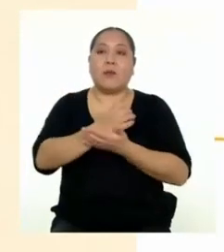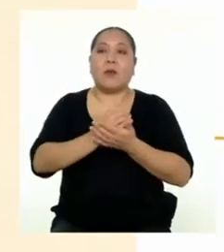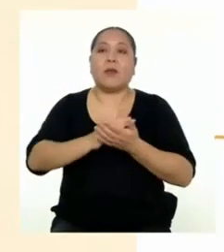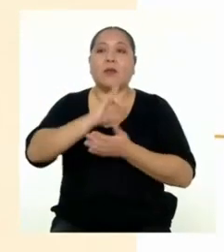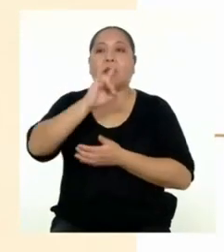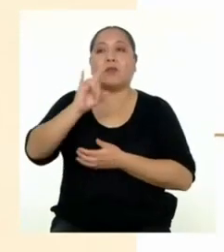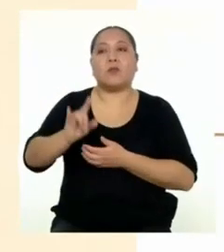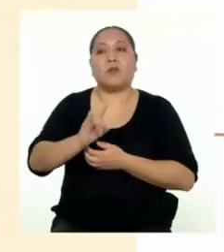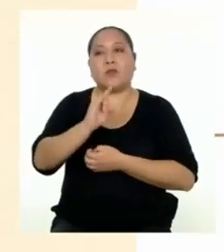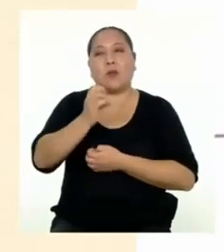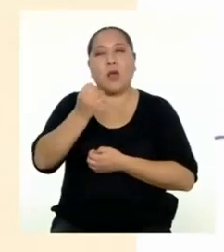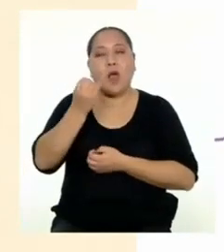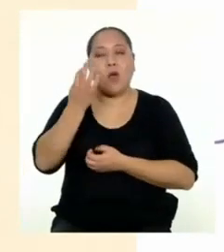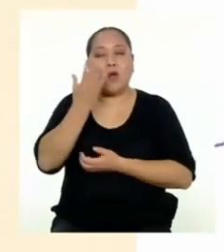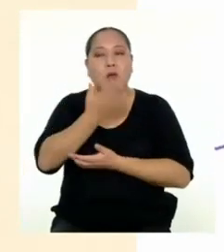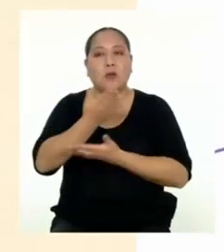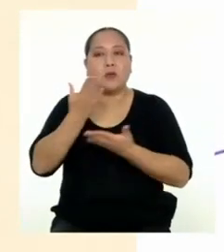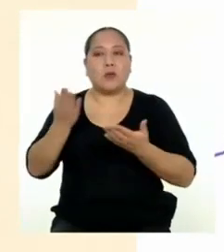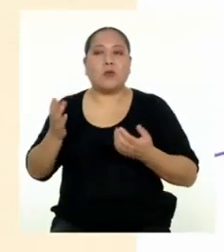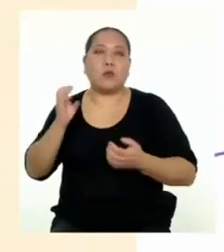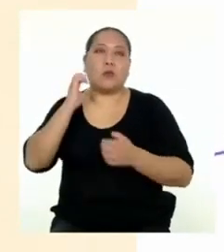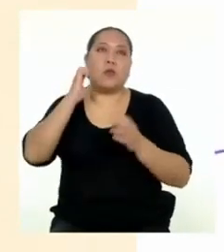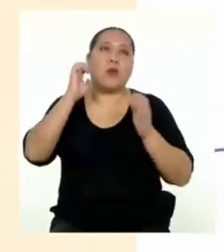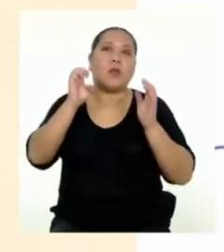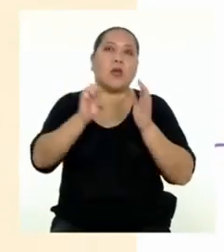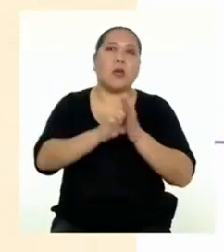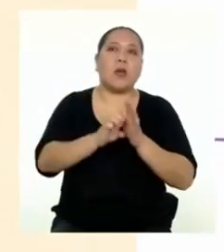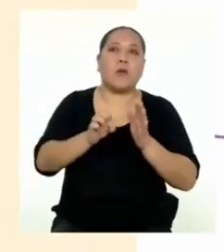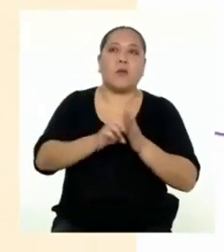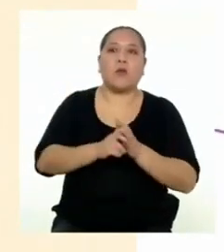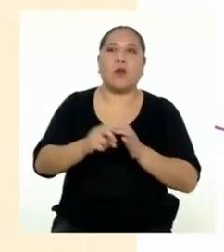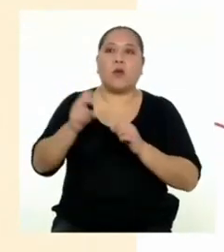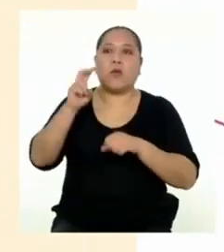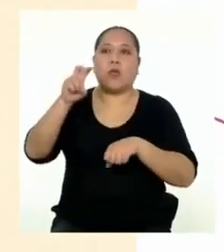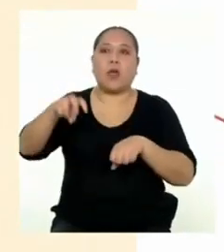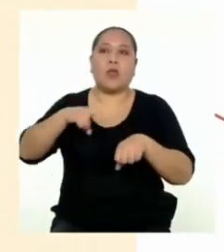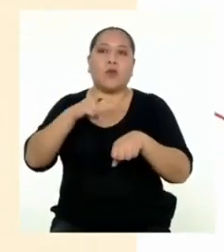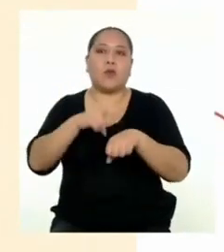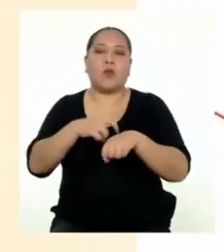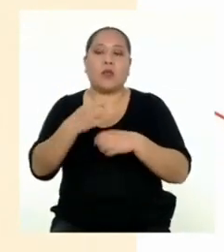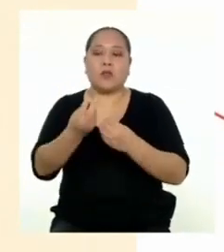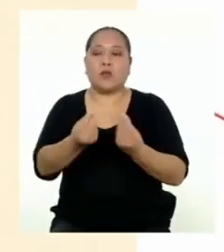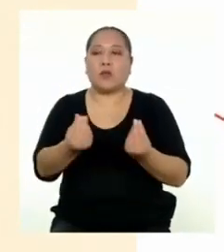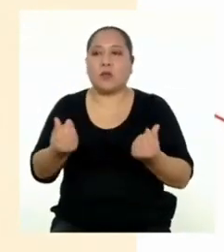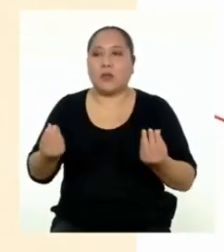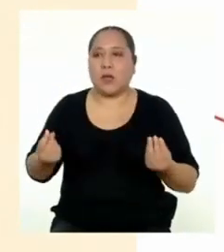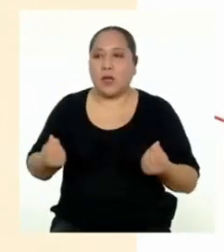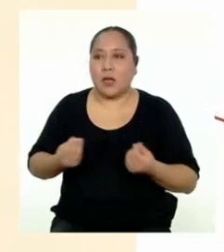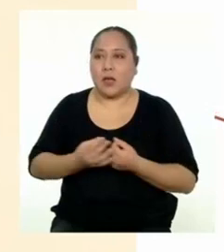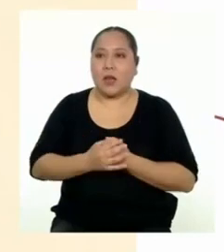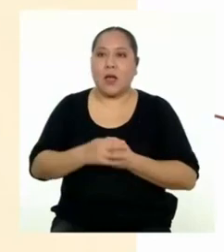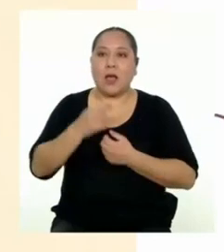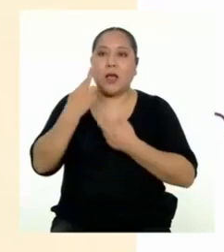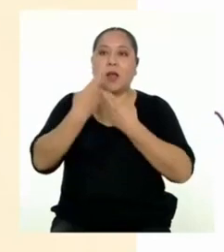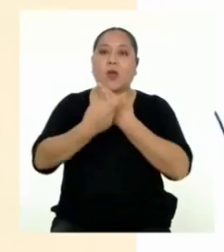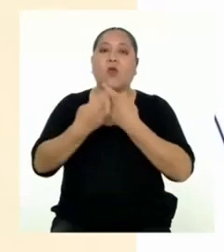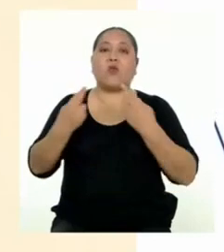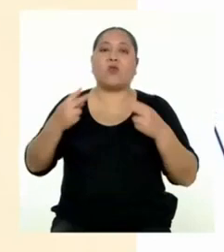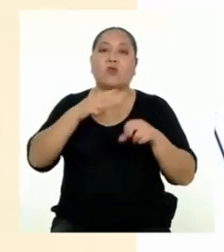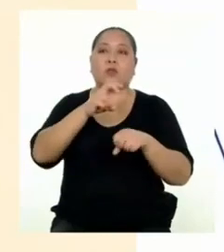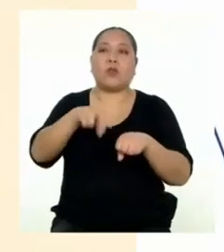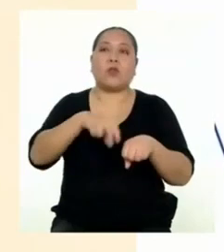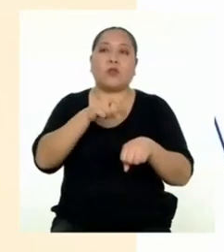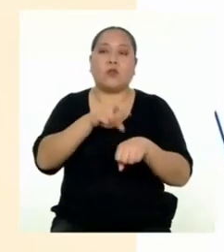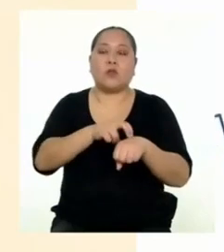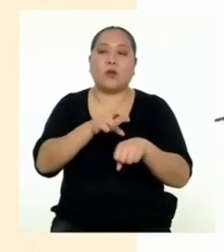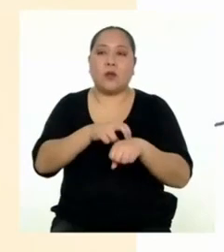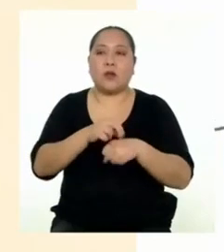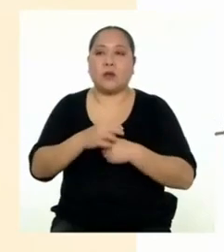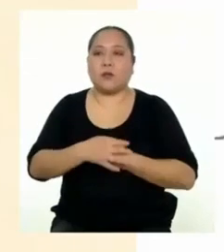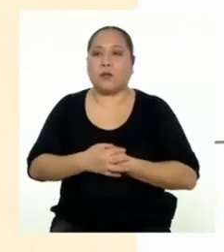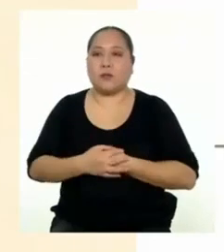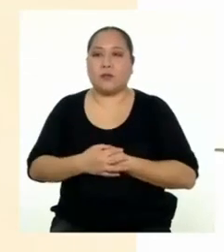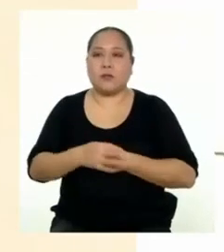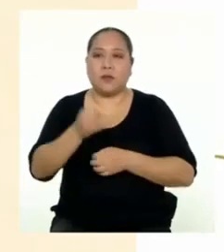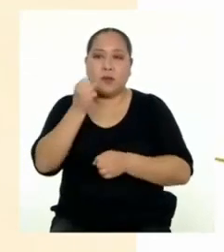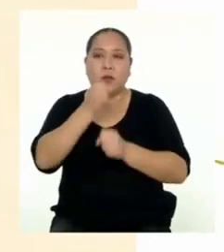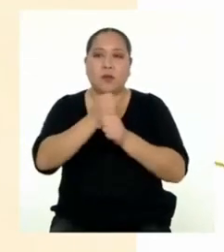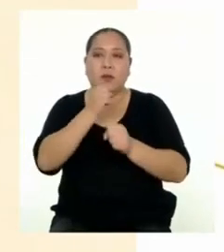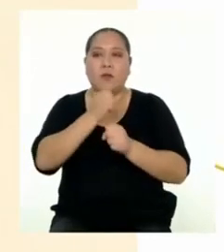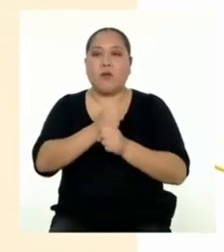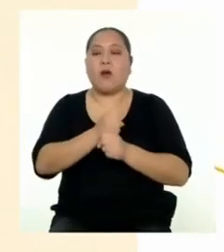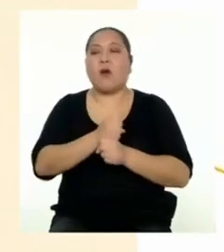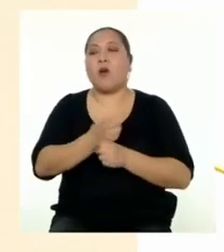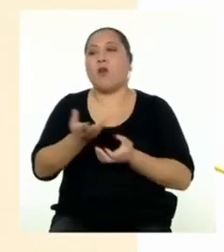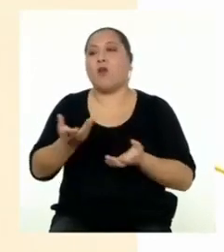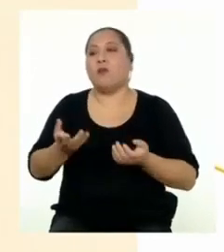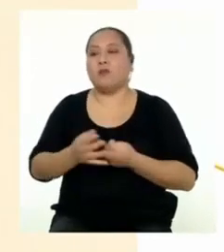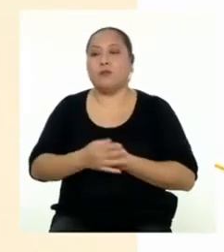se utilizan ciertos factores como la naturaleza o tierra, es decir, los recursos naturales, el trabajo o